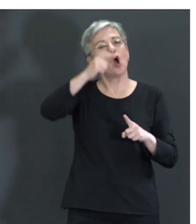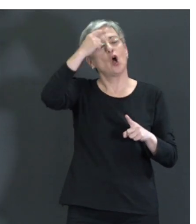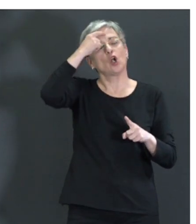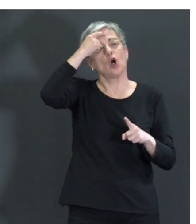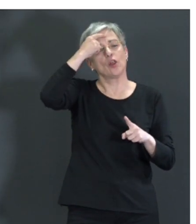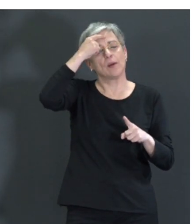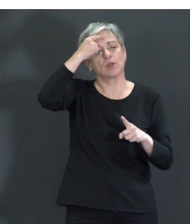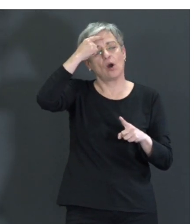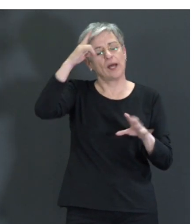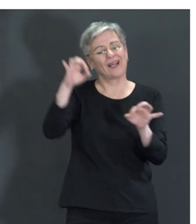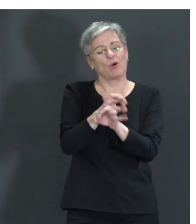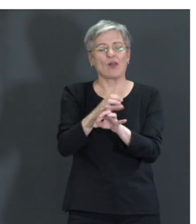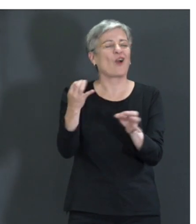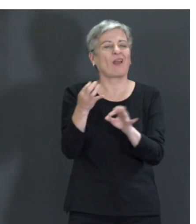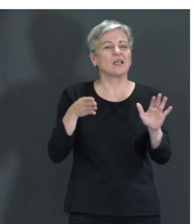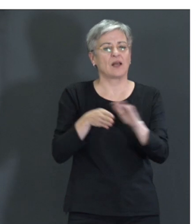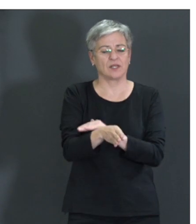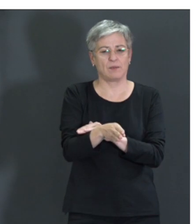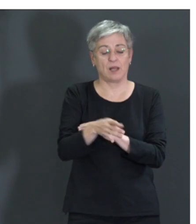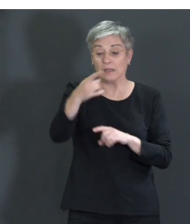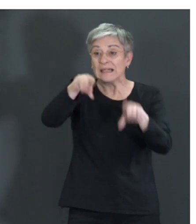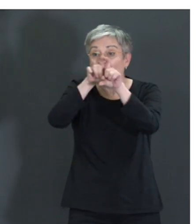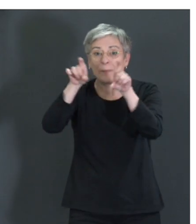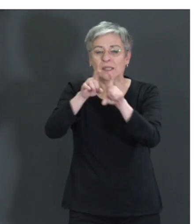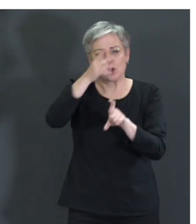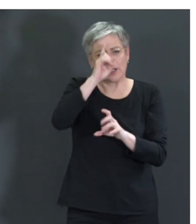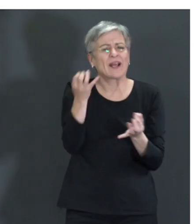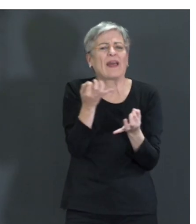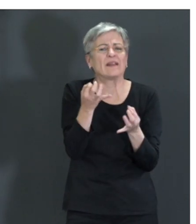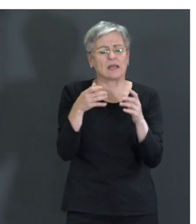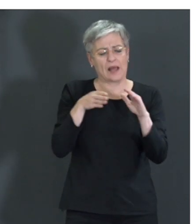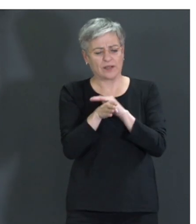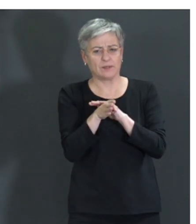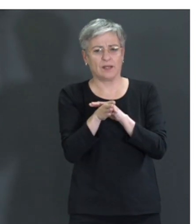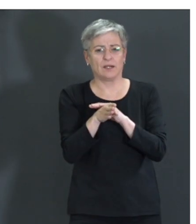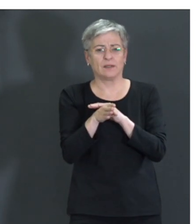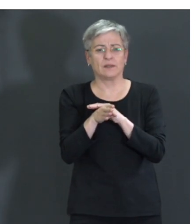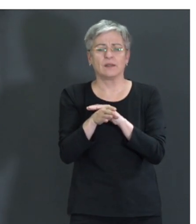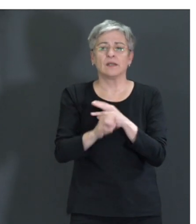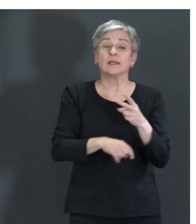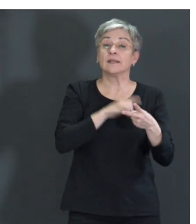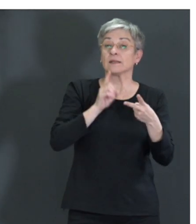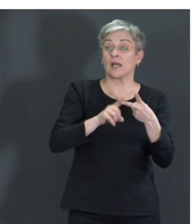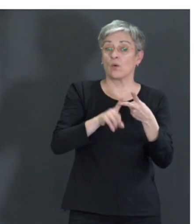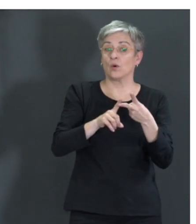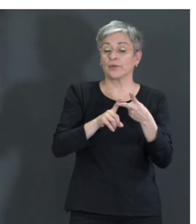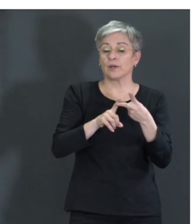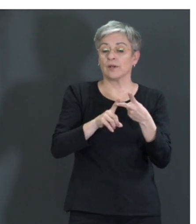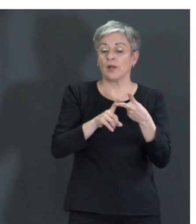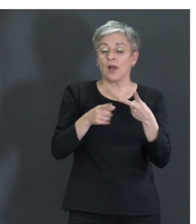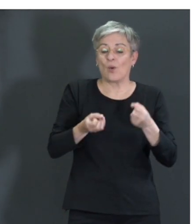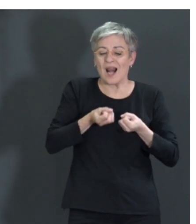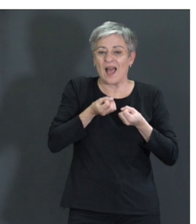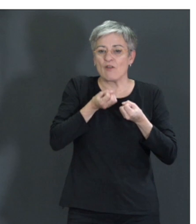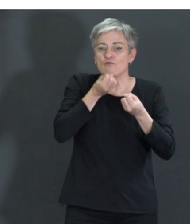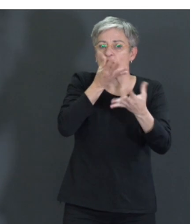de lo que es accesibilidad. La gente no sabe lo que es, ¿no? Las empresas no saben lo que son. Y segundo, pues ni siquiera se reportan datos,